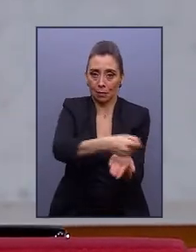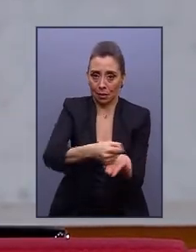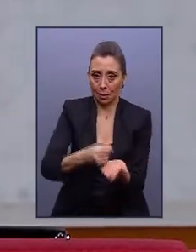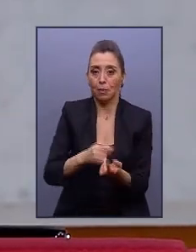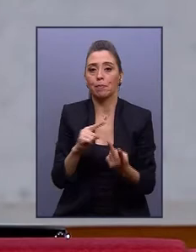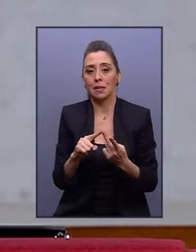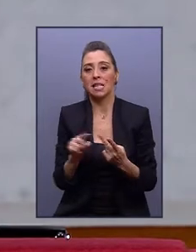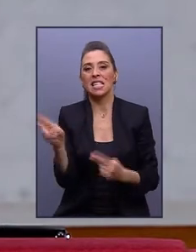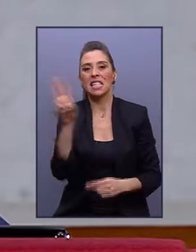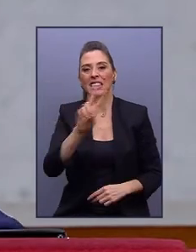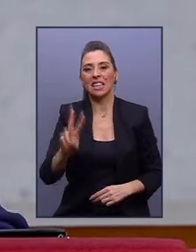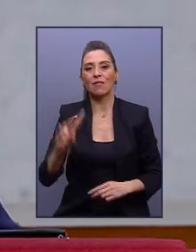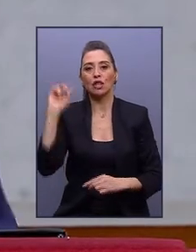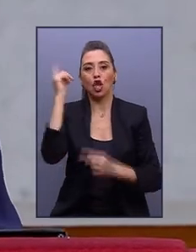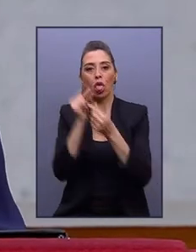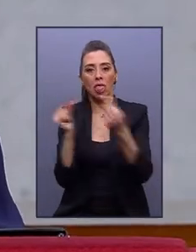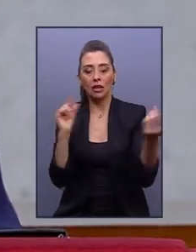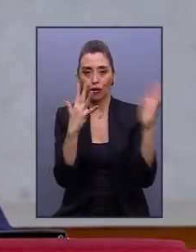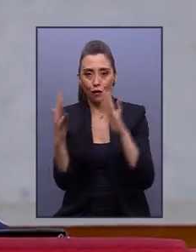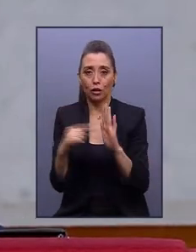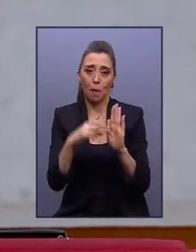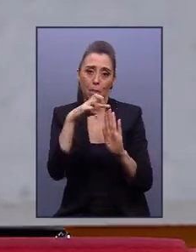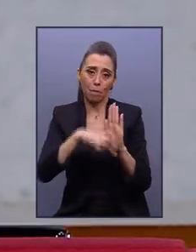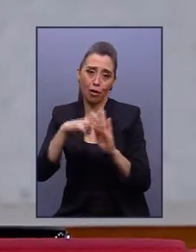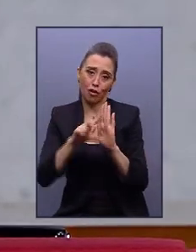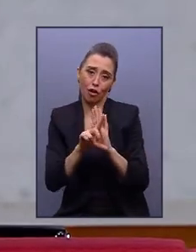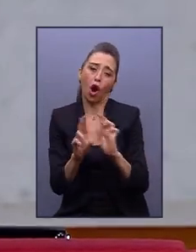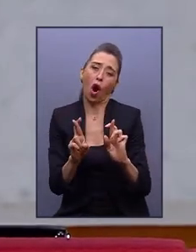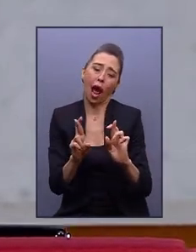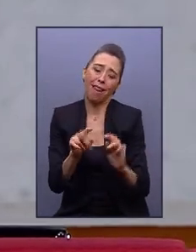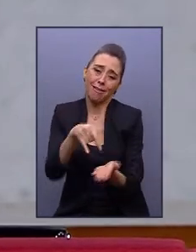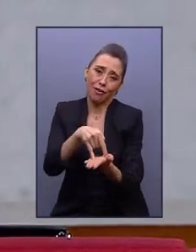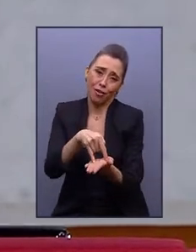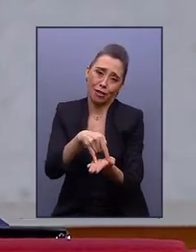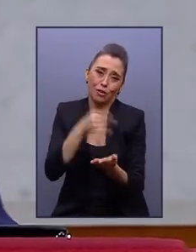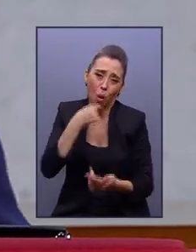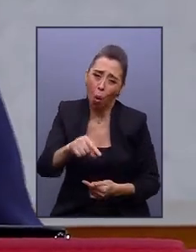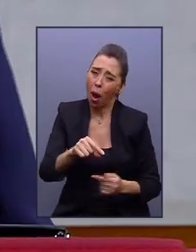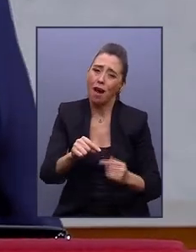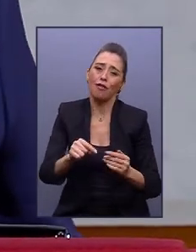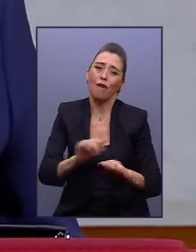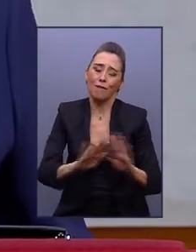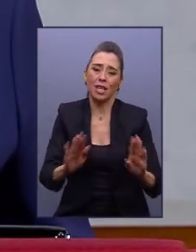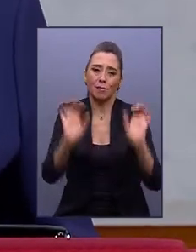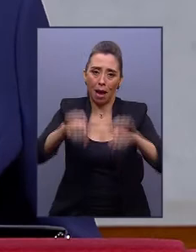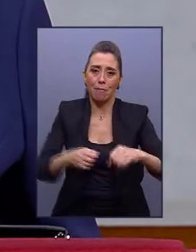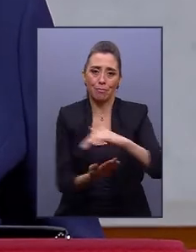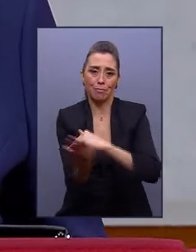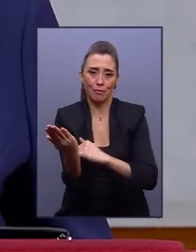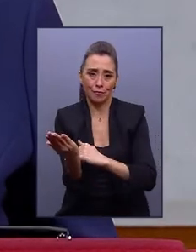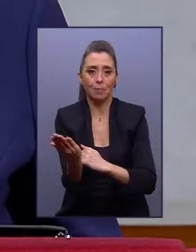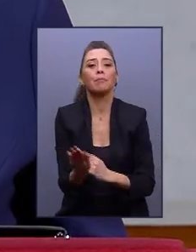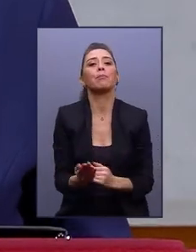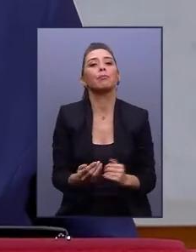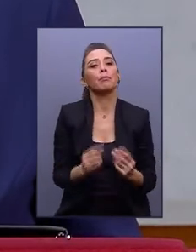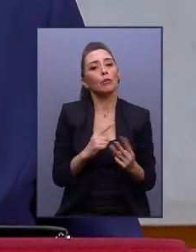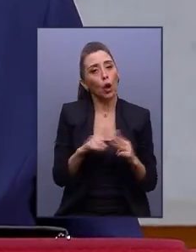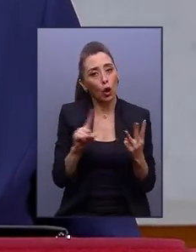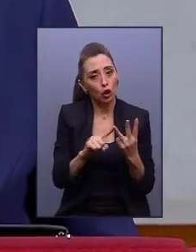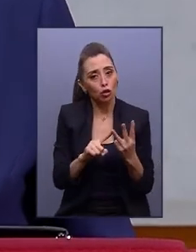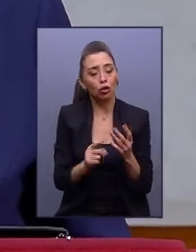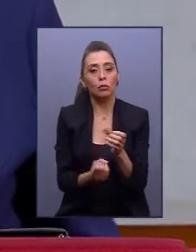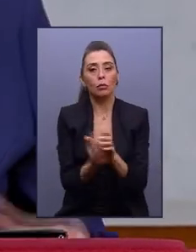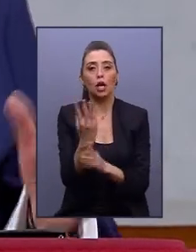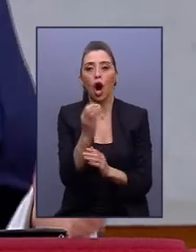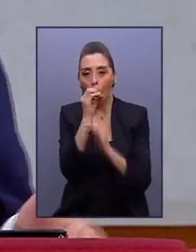Forestal. Esperamos que ambas iniciativas sean despachadas por este Congreso cuanto antes. Hemos impulsado la modernización y